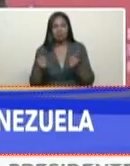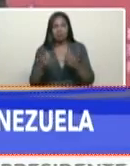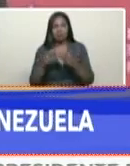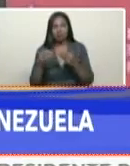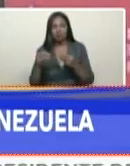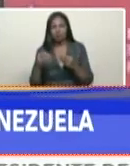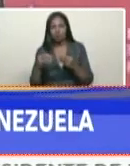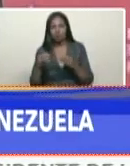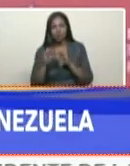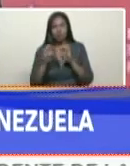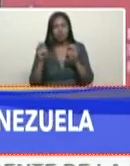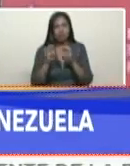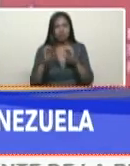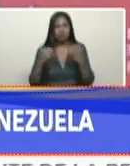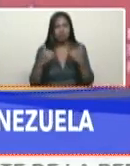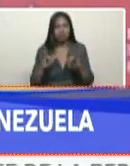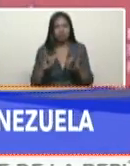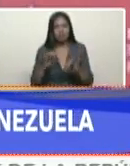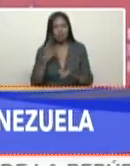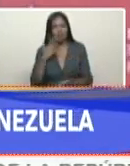en la educación de sus hijos,